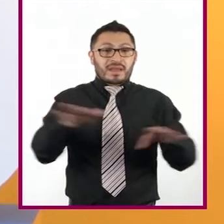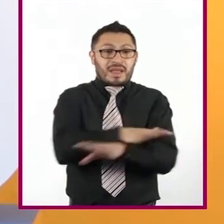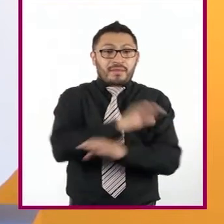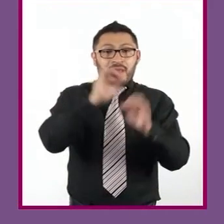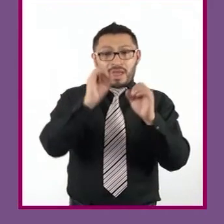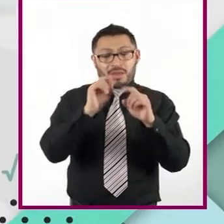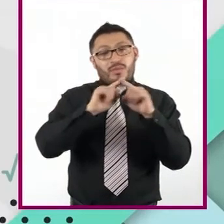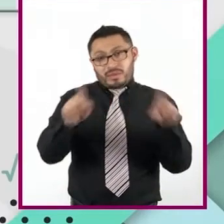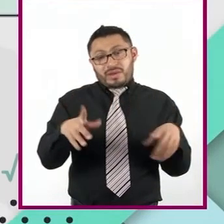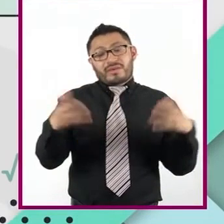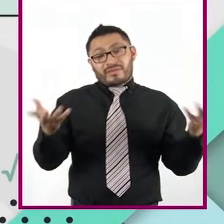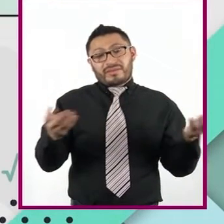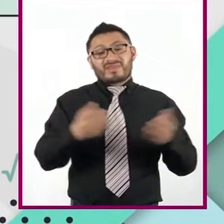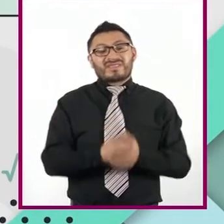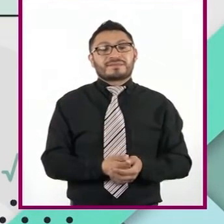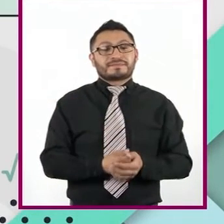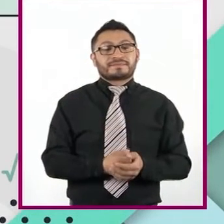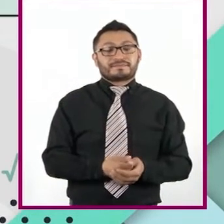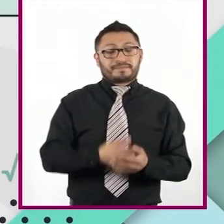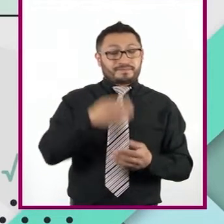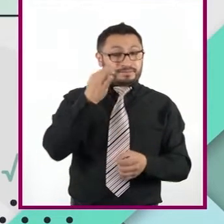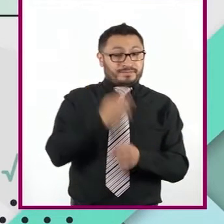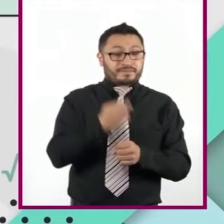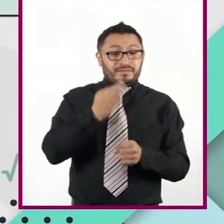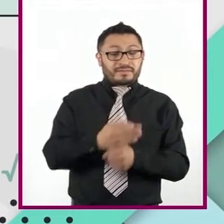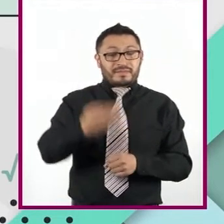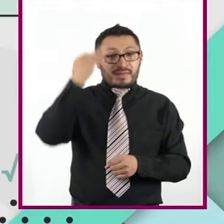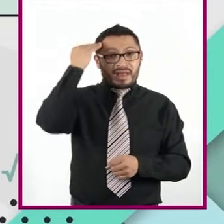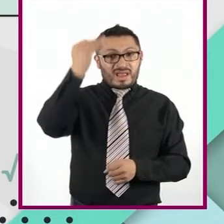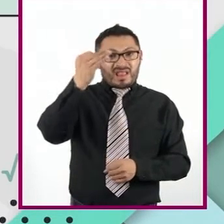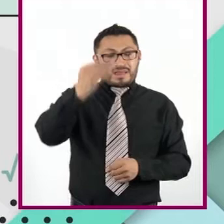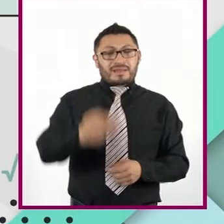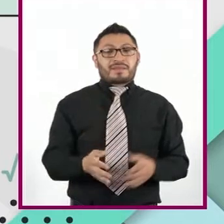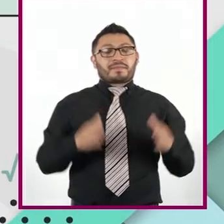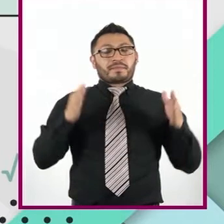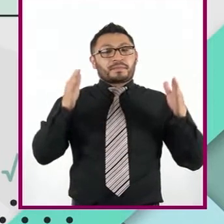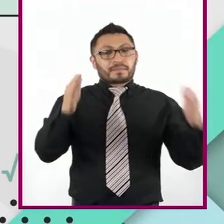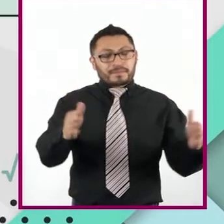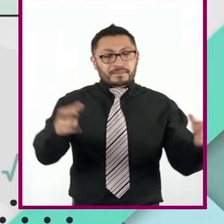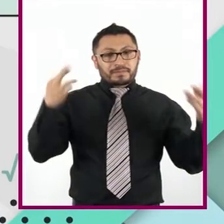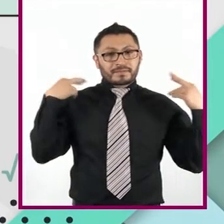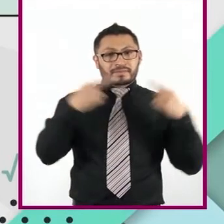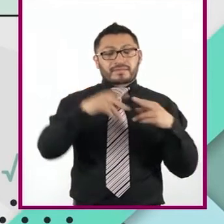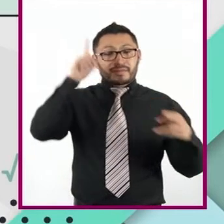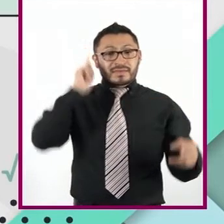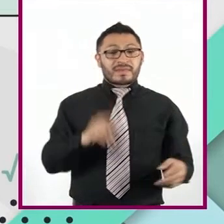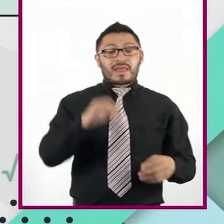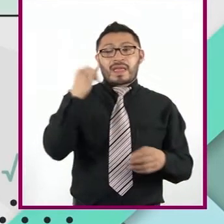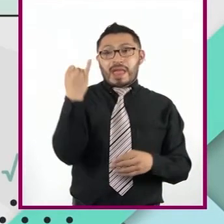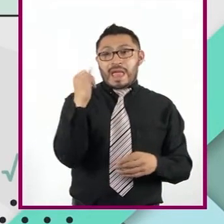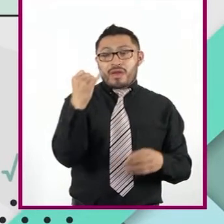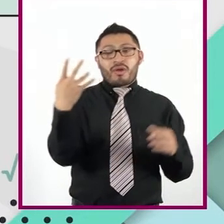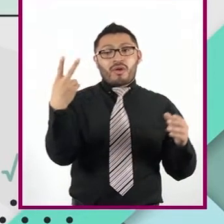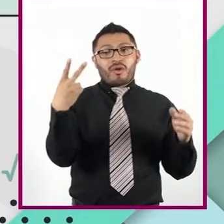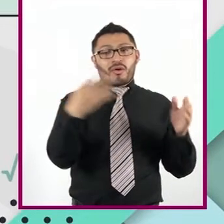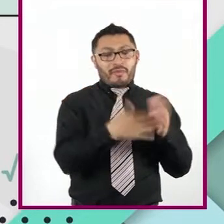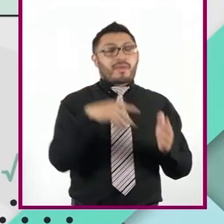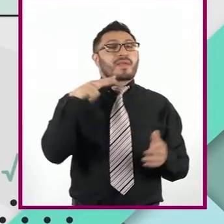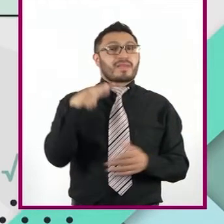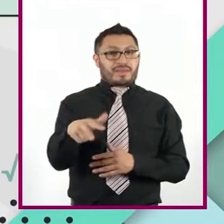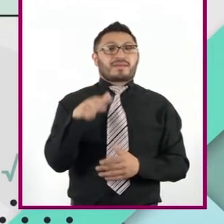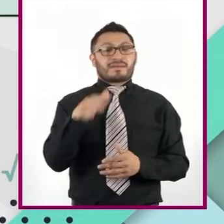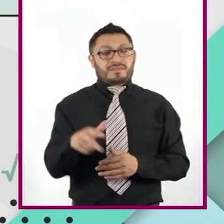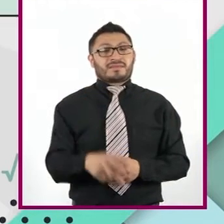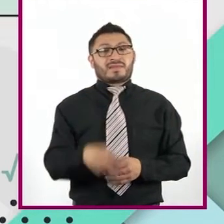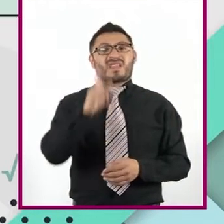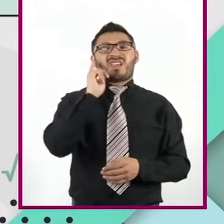sean las mismas. En este caso, el periodo de referencia de la profesora fue de junio de 2018,